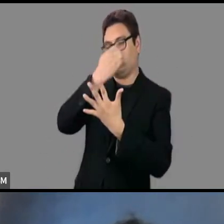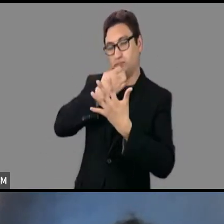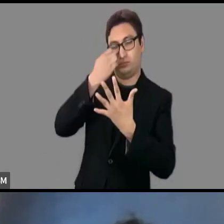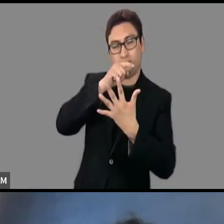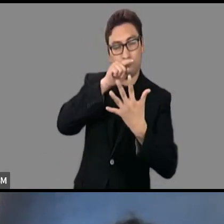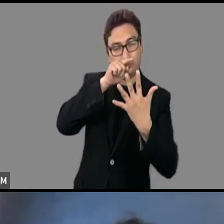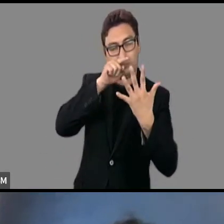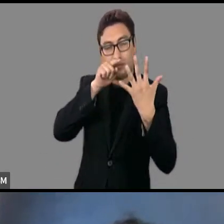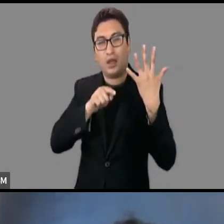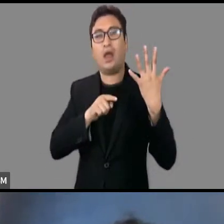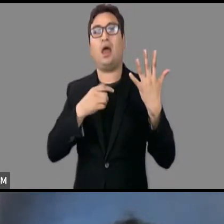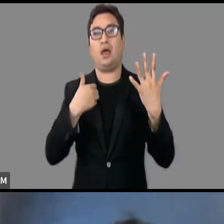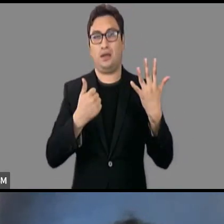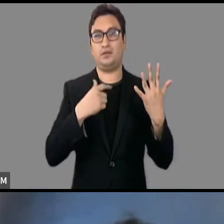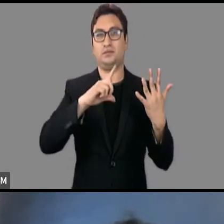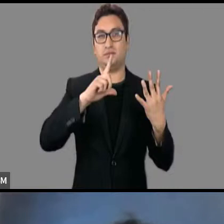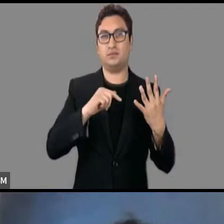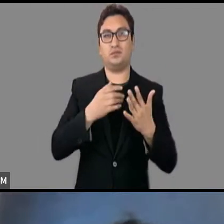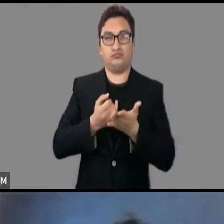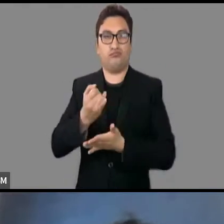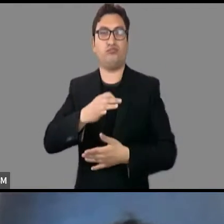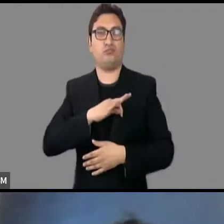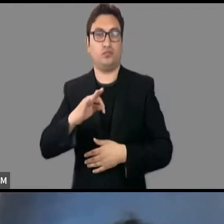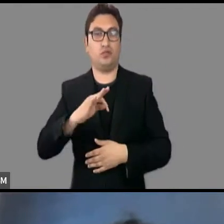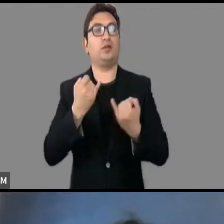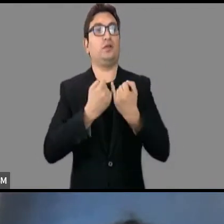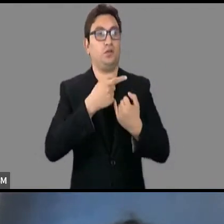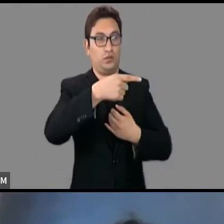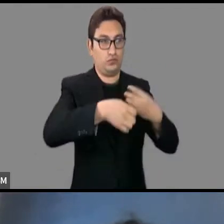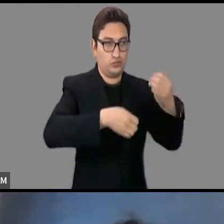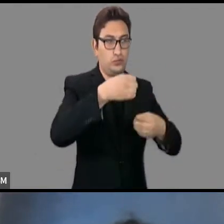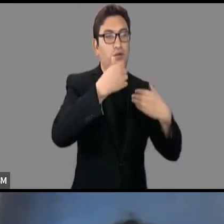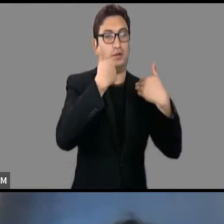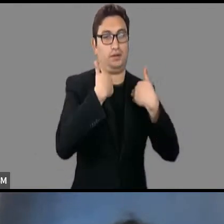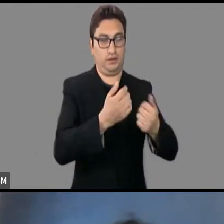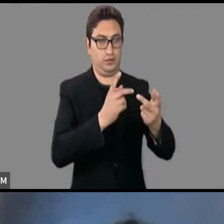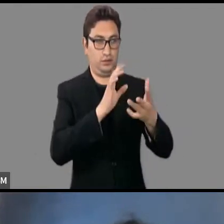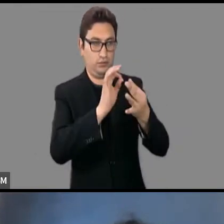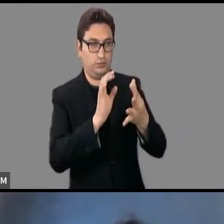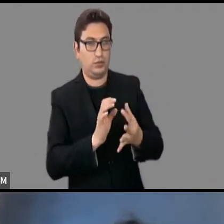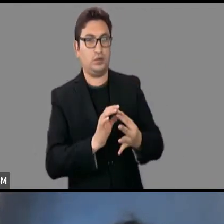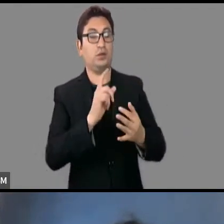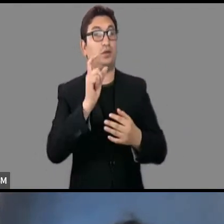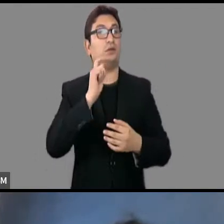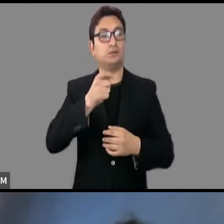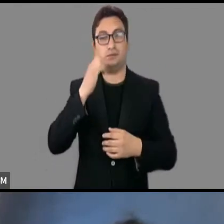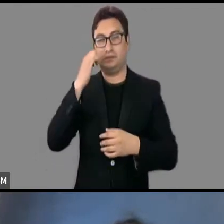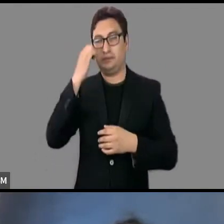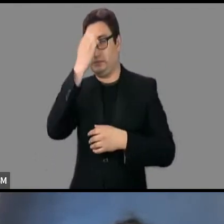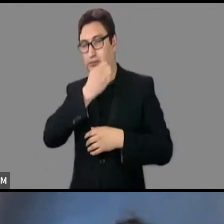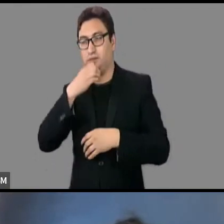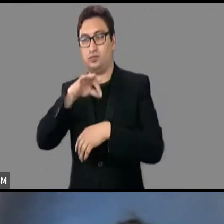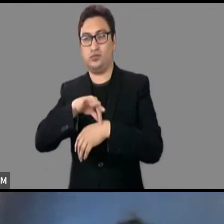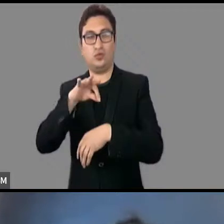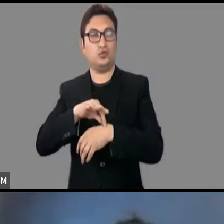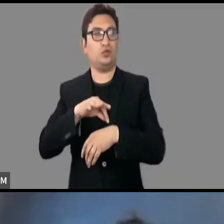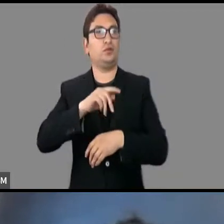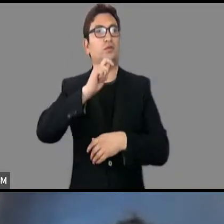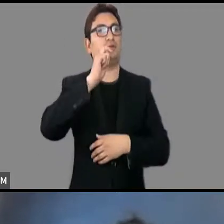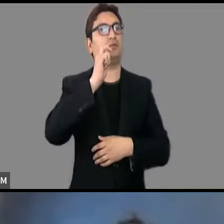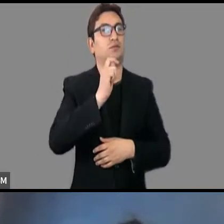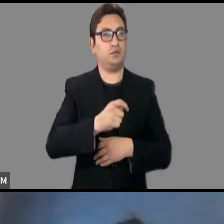que el dictamen psiquiátrico da información muy limitada, no da